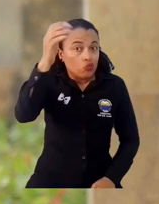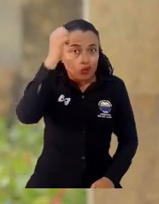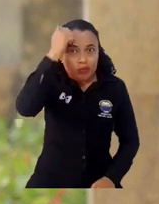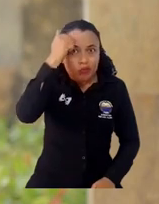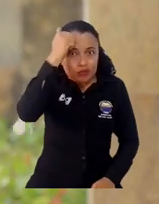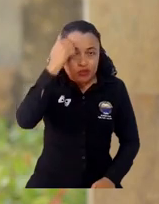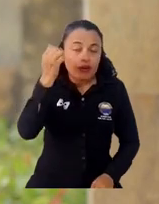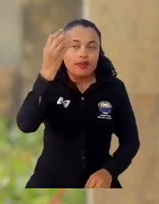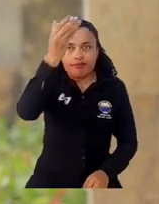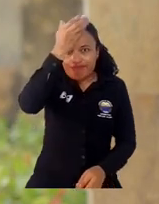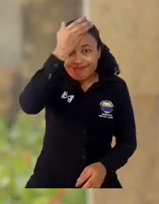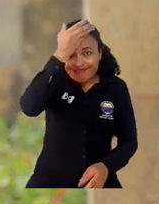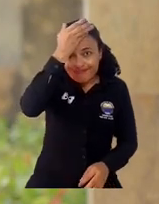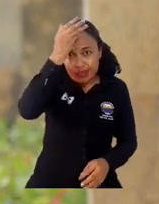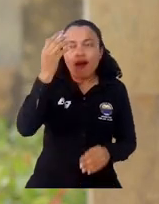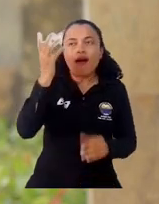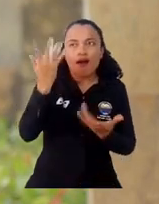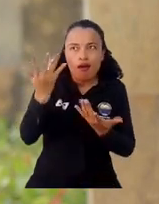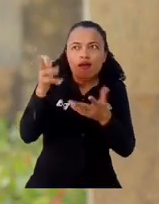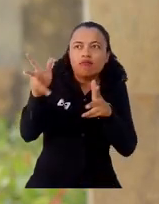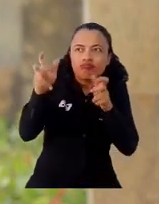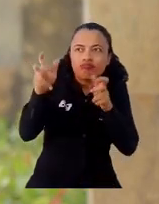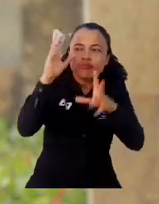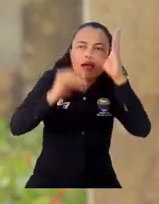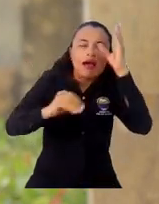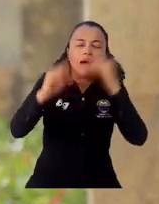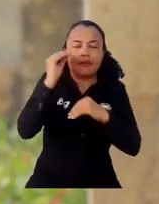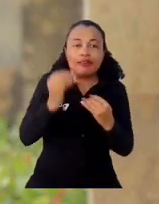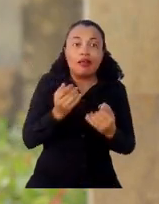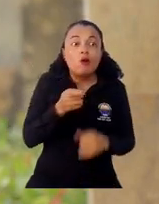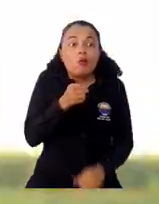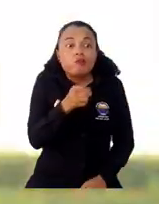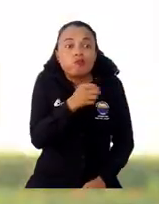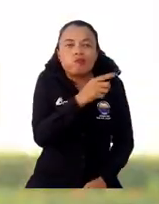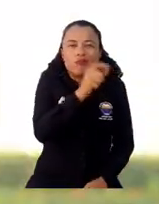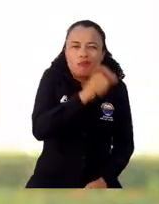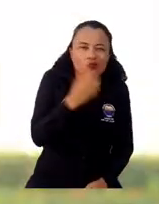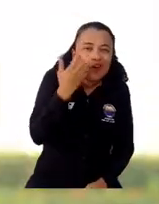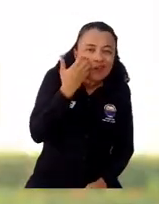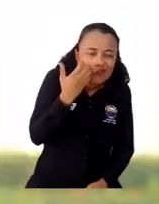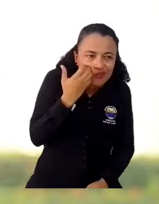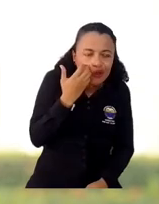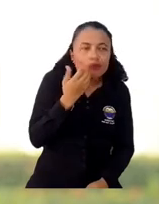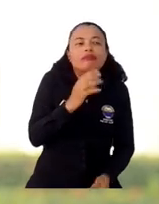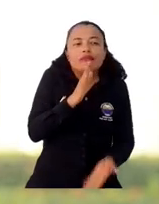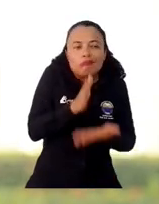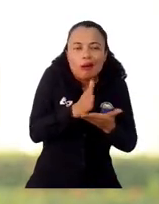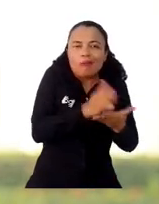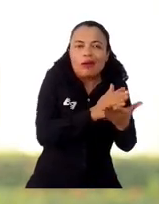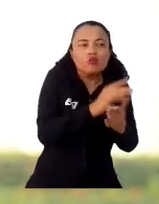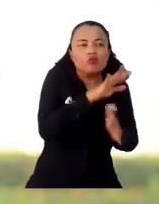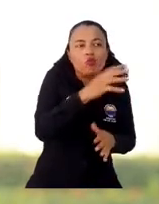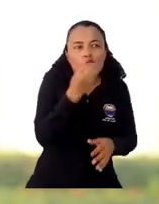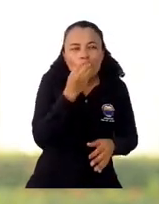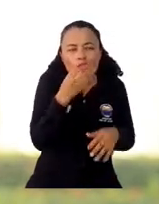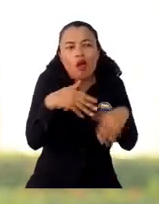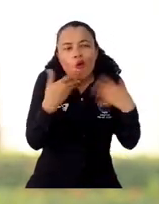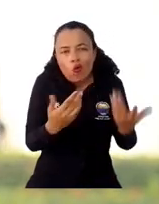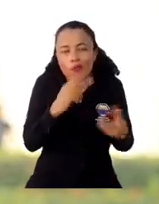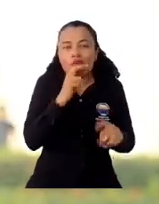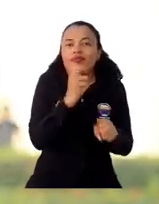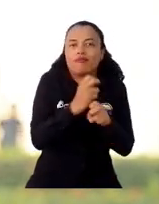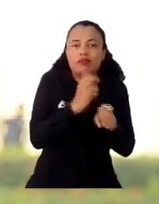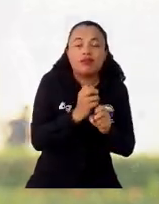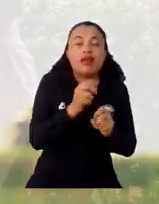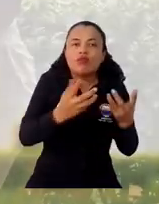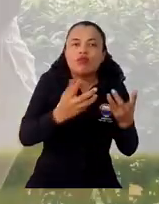Y nosotros como futuros profesionales de enfermería aprender de ello. ¿Por qué? Estamos viendo las dificultades que tienen esos pacientes